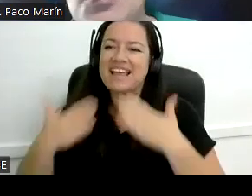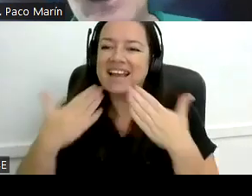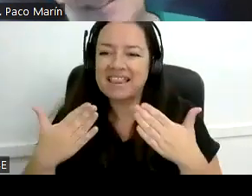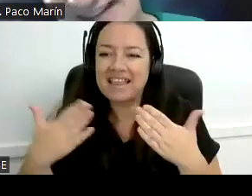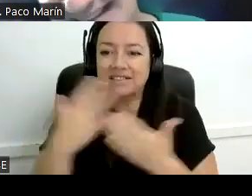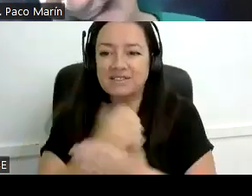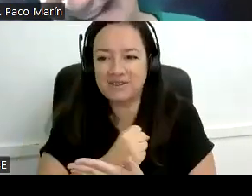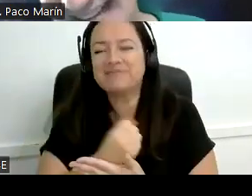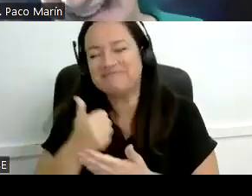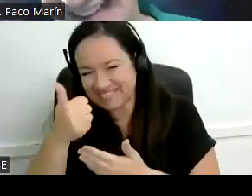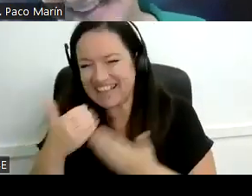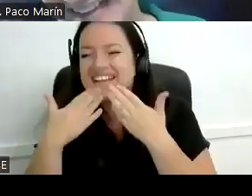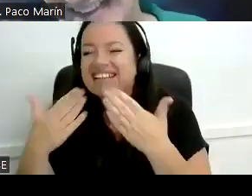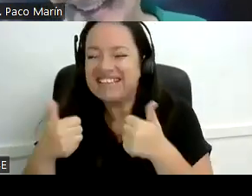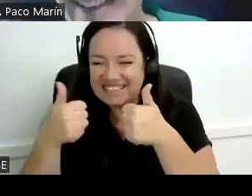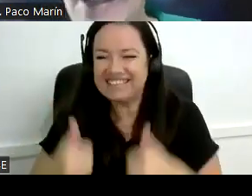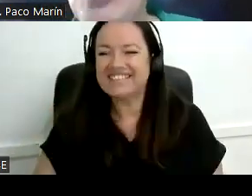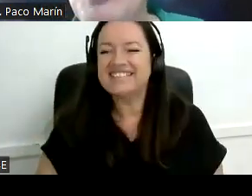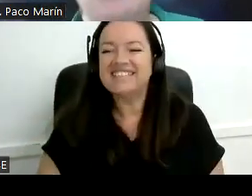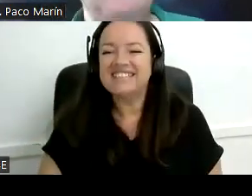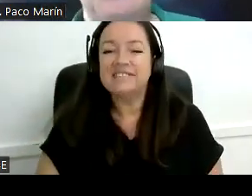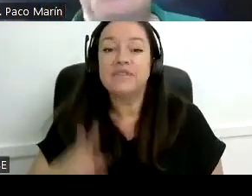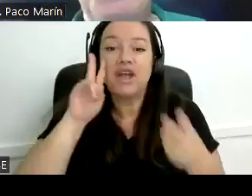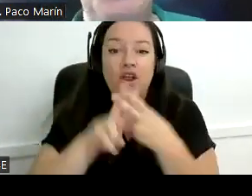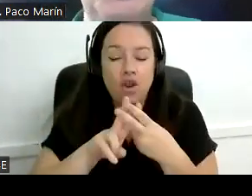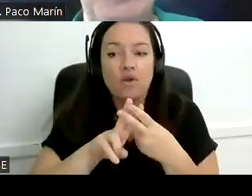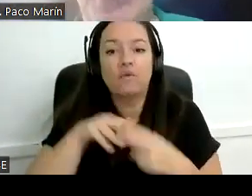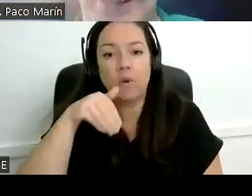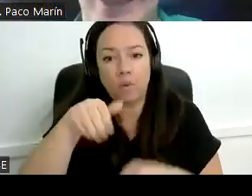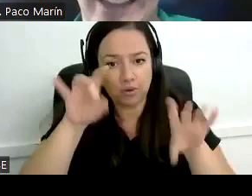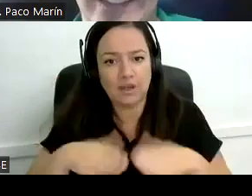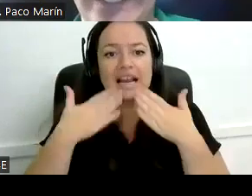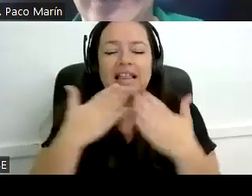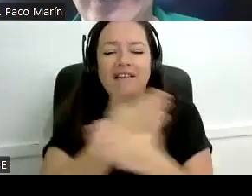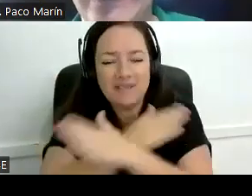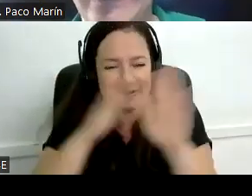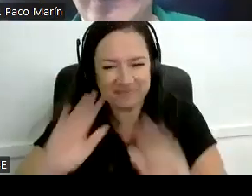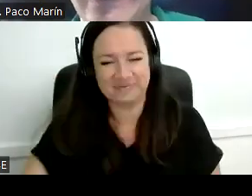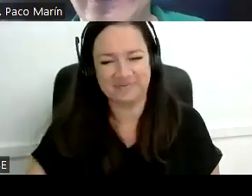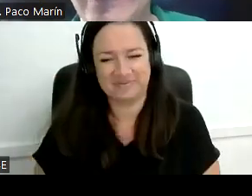a todos, muchas gracias, Alicia. Nos vemos pronto. Un abrazo grande.